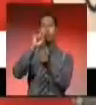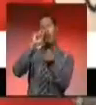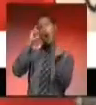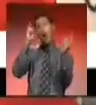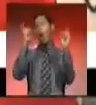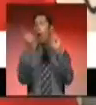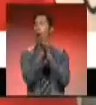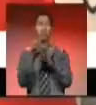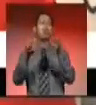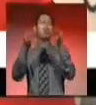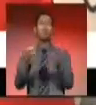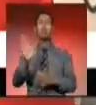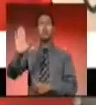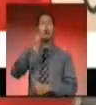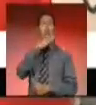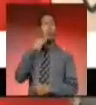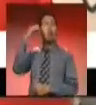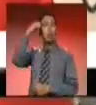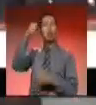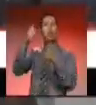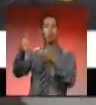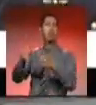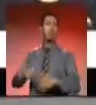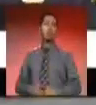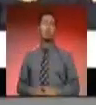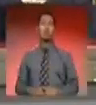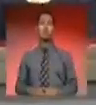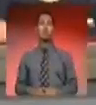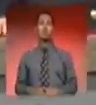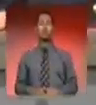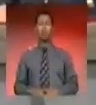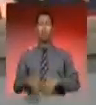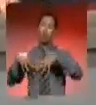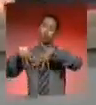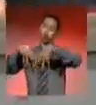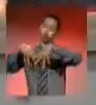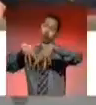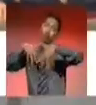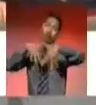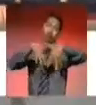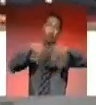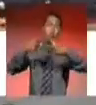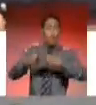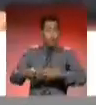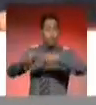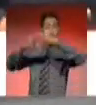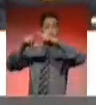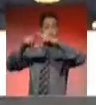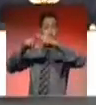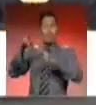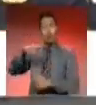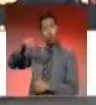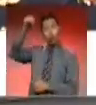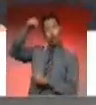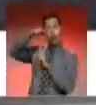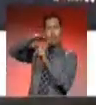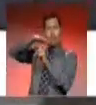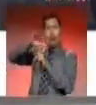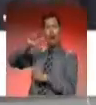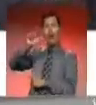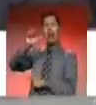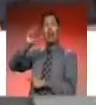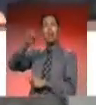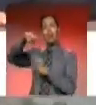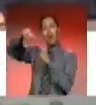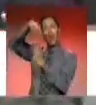profundos que ha hecho este proceso de revolución. A lo largo del recorrido que inició desde la cabecera norte del Parque La Alameda hasta